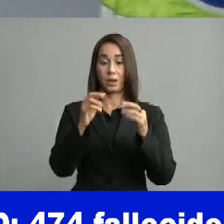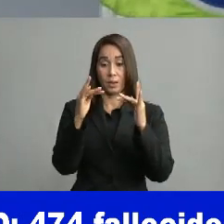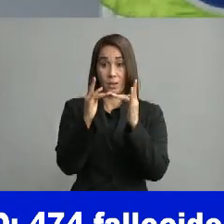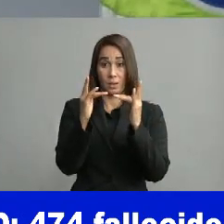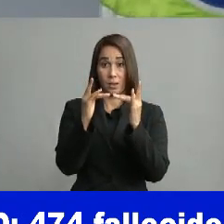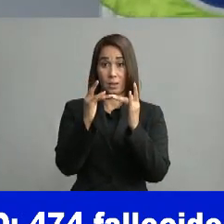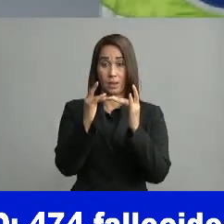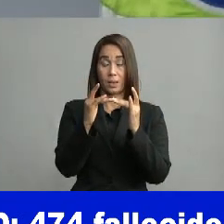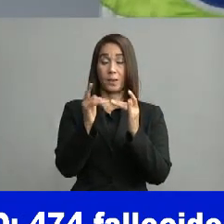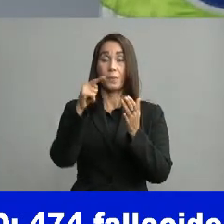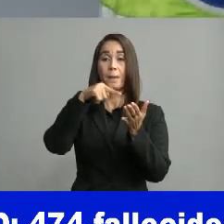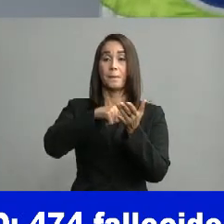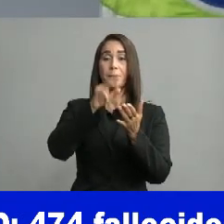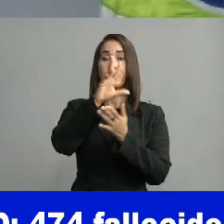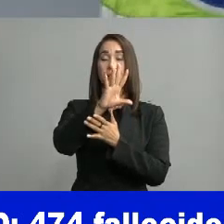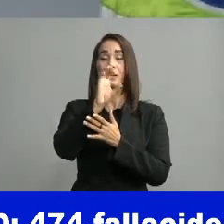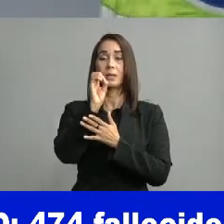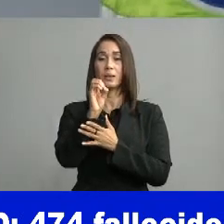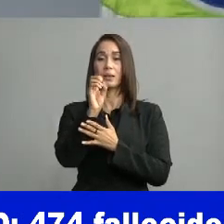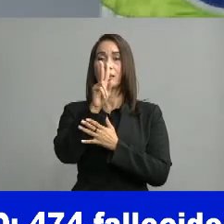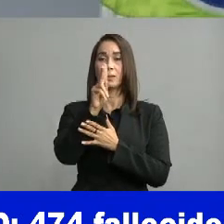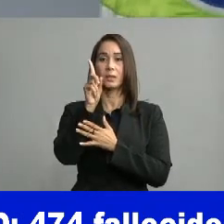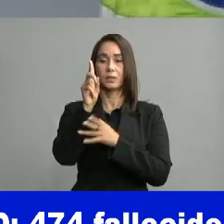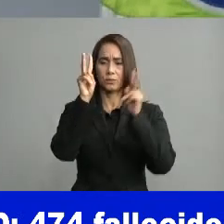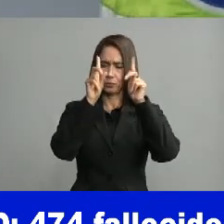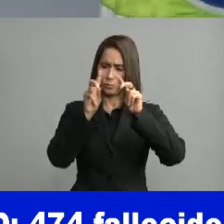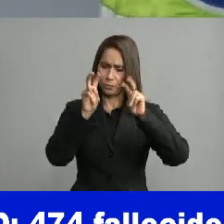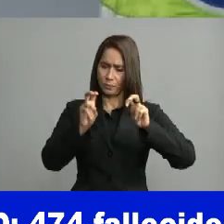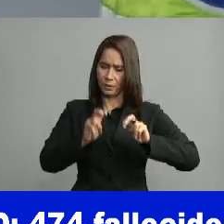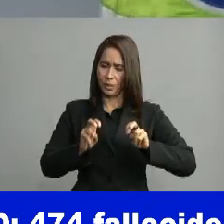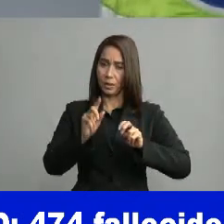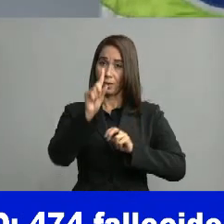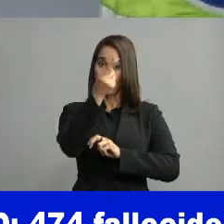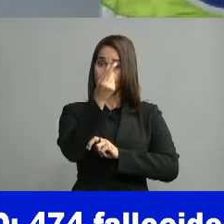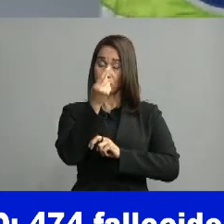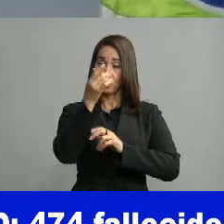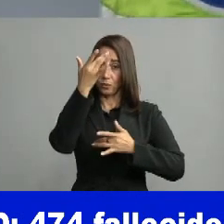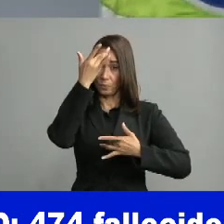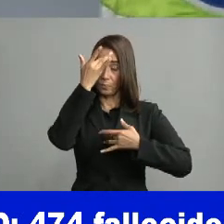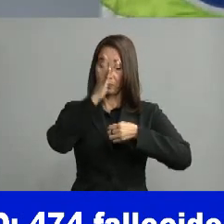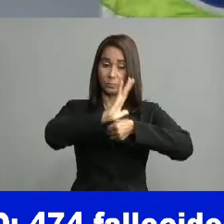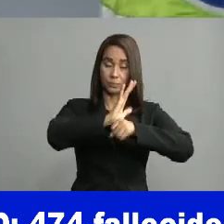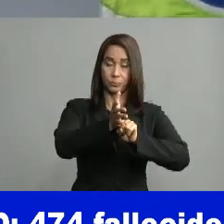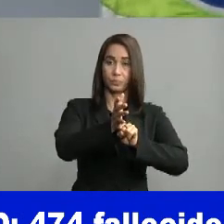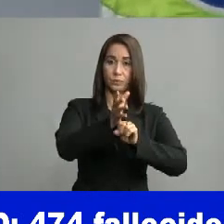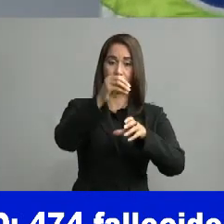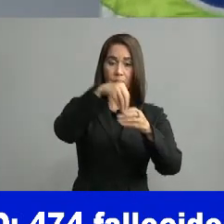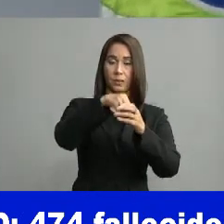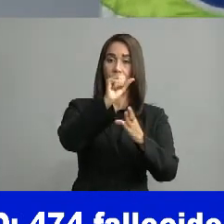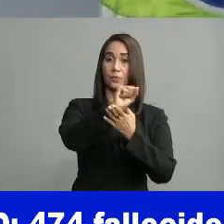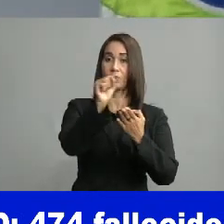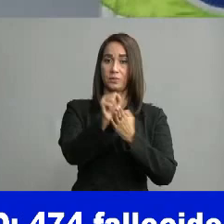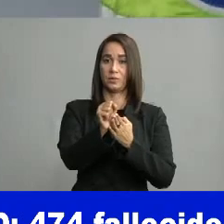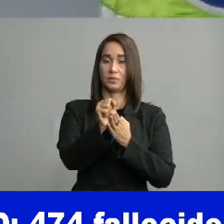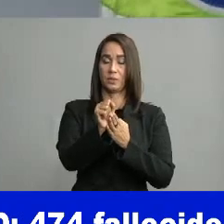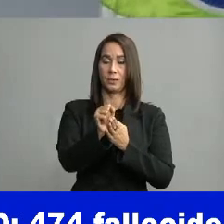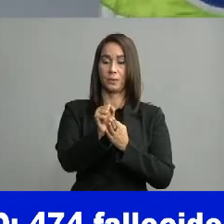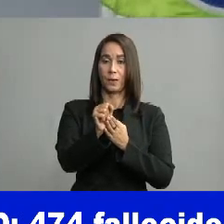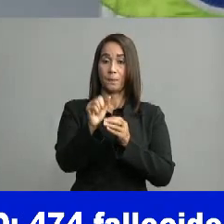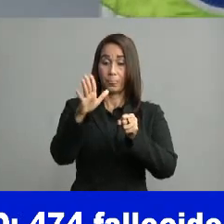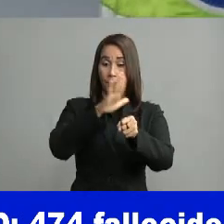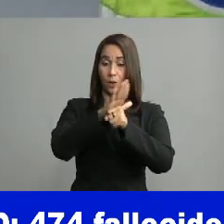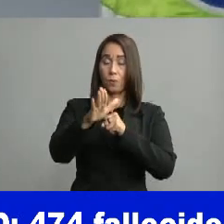1.531 camas vigiladas para COVID-19 en el sistema representa el